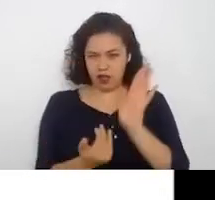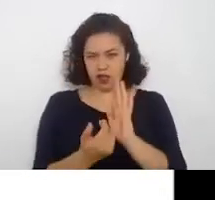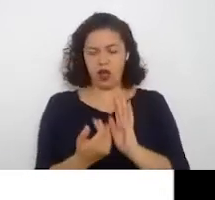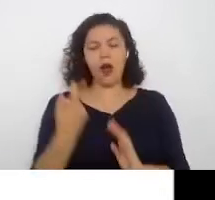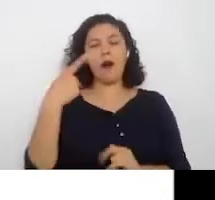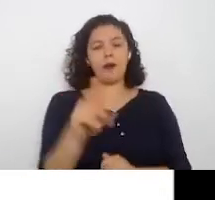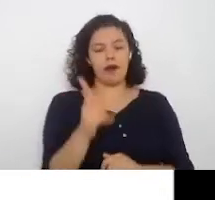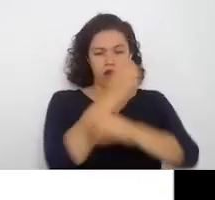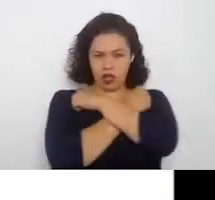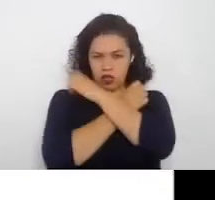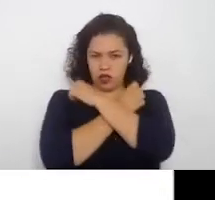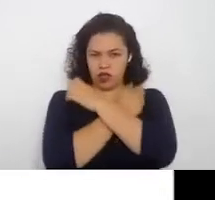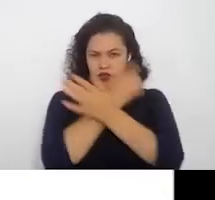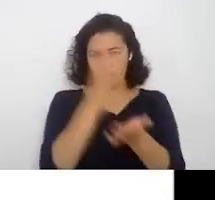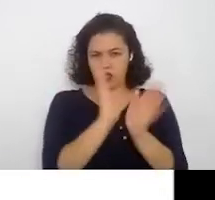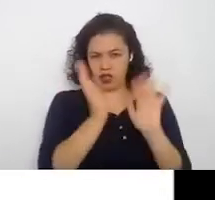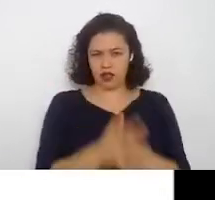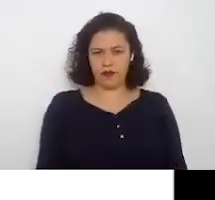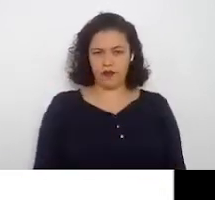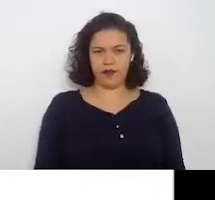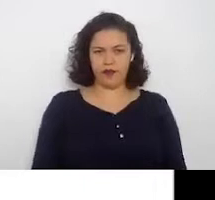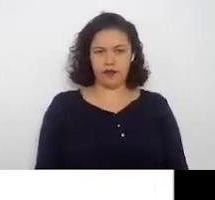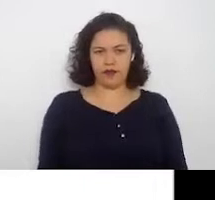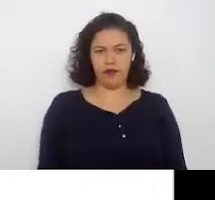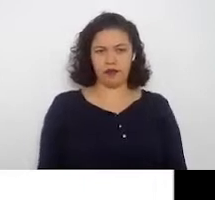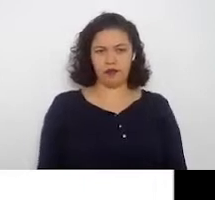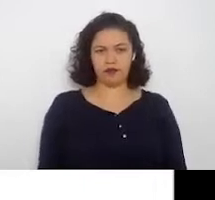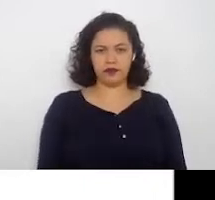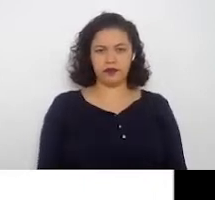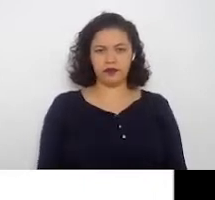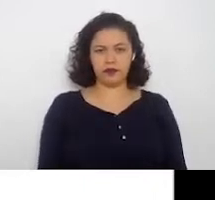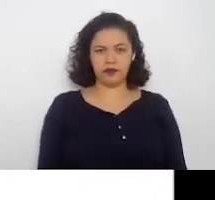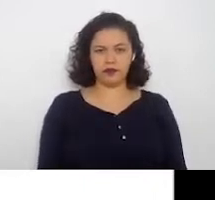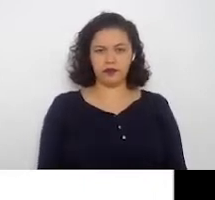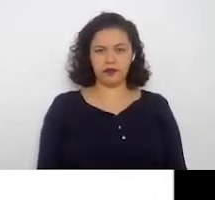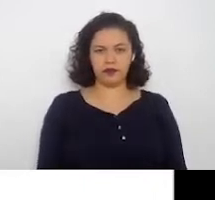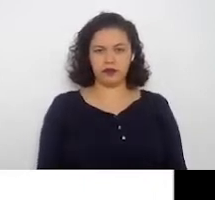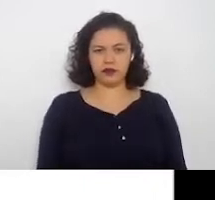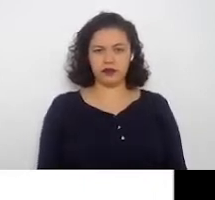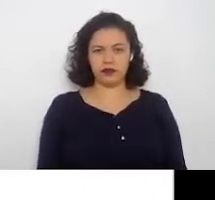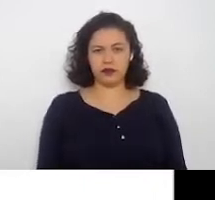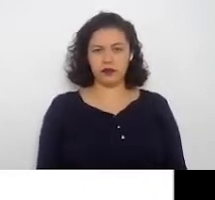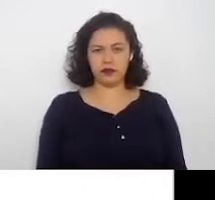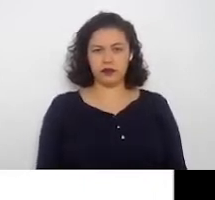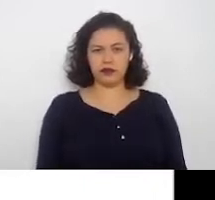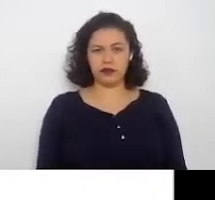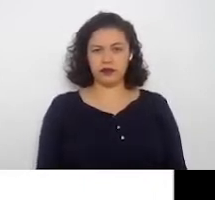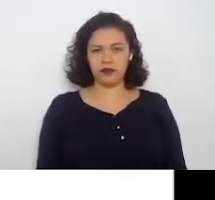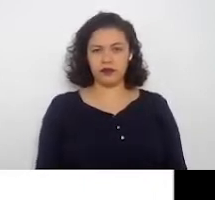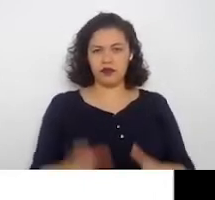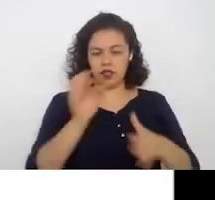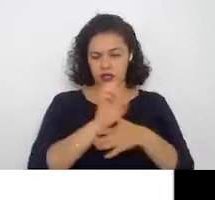la educación. Y entonces aquí me dicen, entonces quiere decir que si